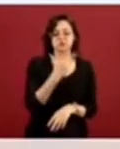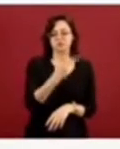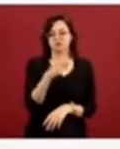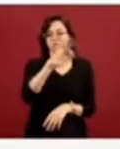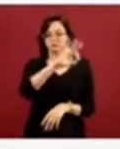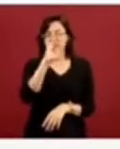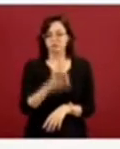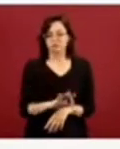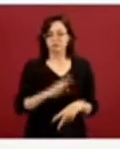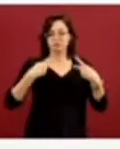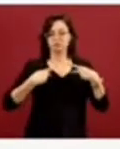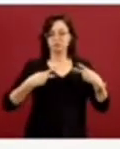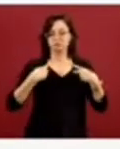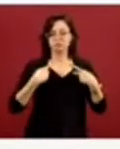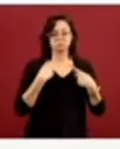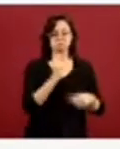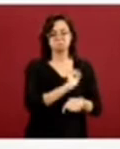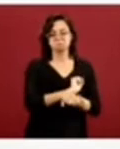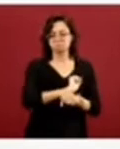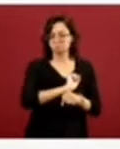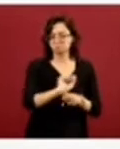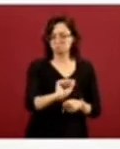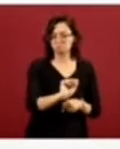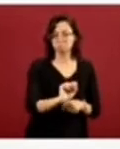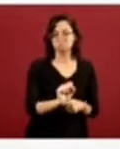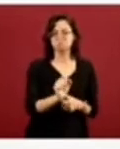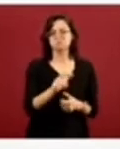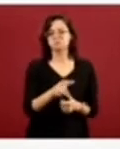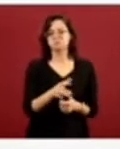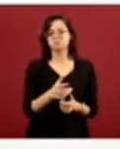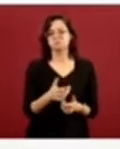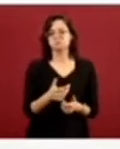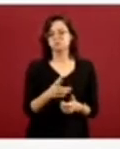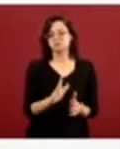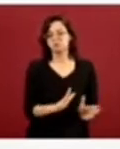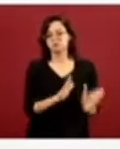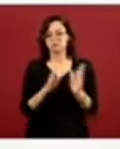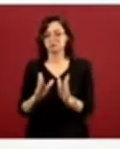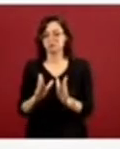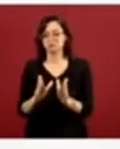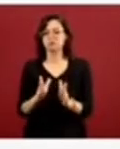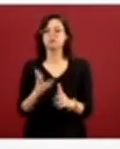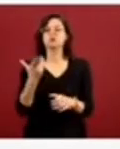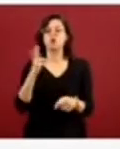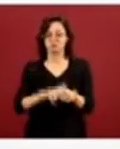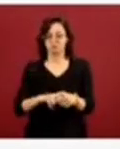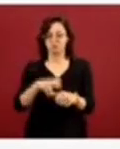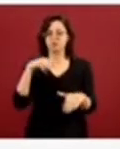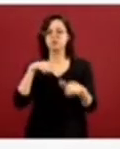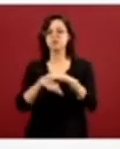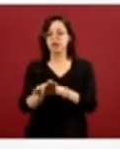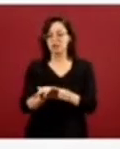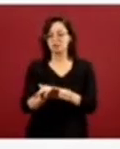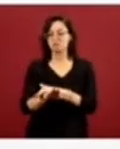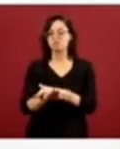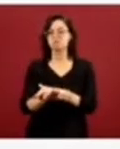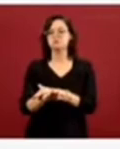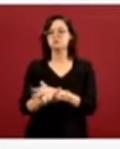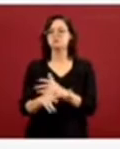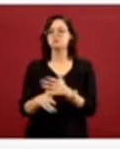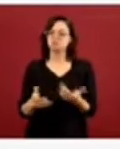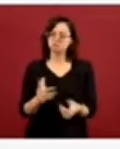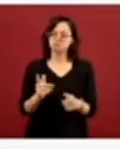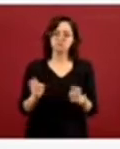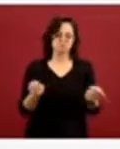de no complicados y la distribución de las personas que están hospitalizadas, algunos estables,